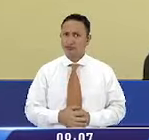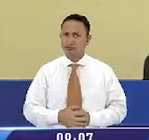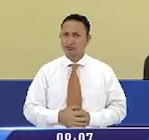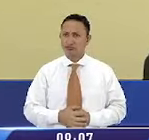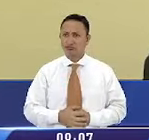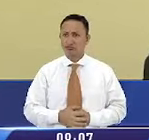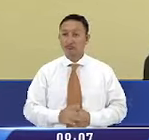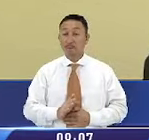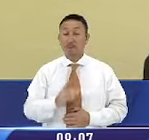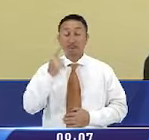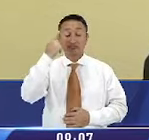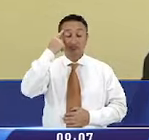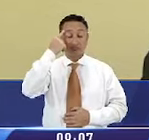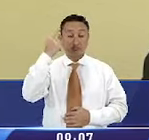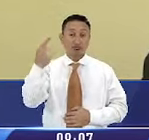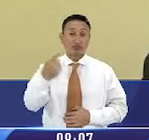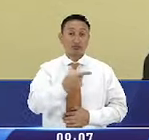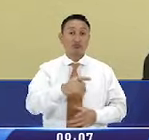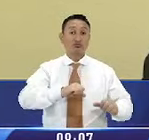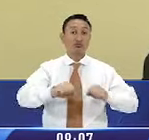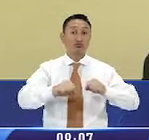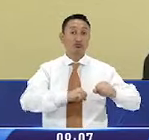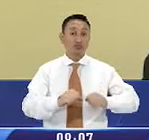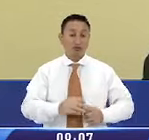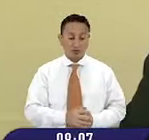que estas actuaciones son